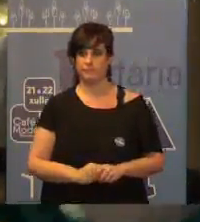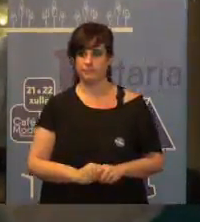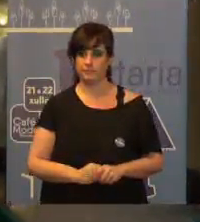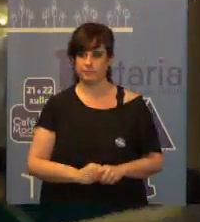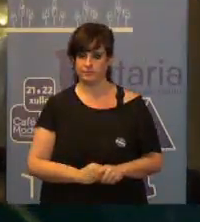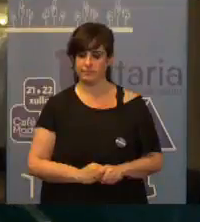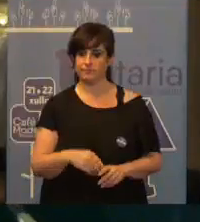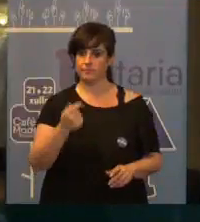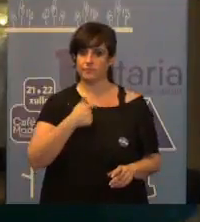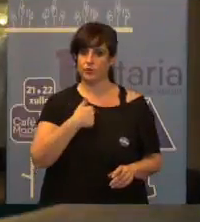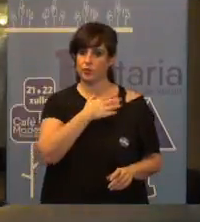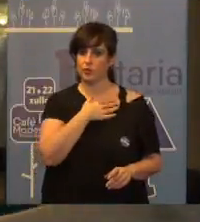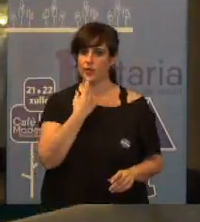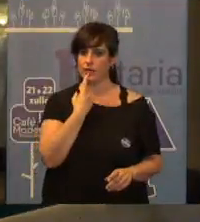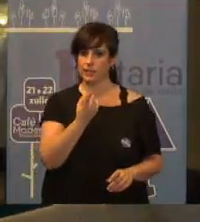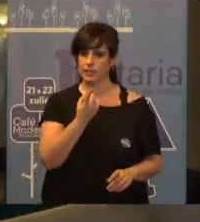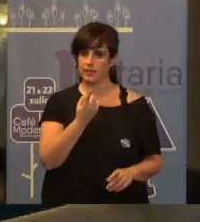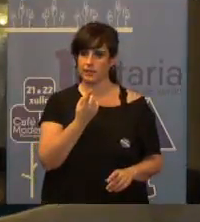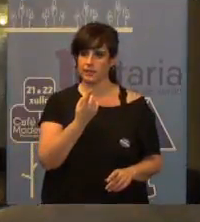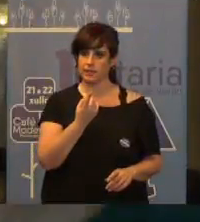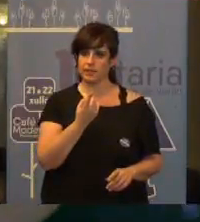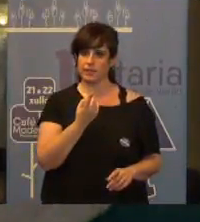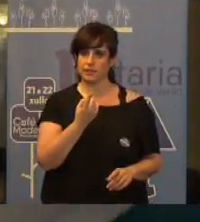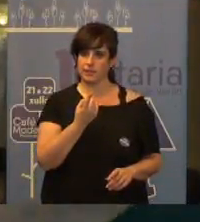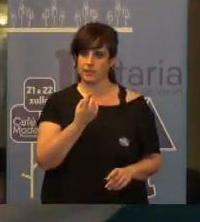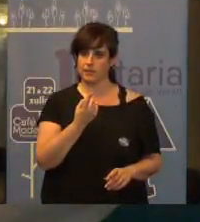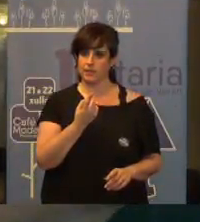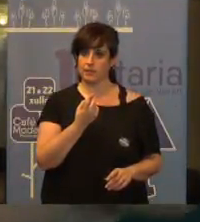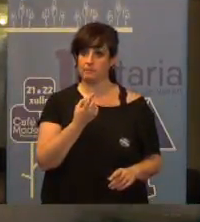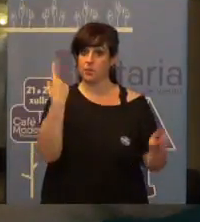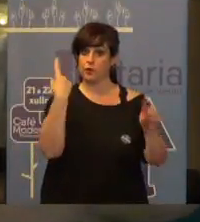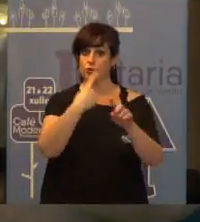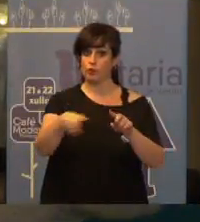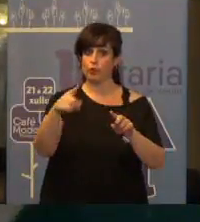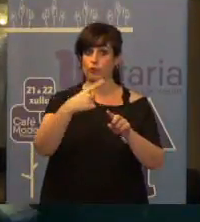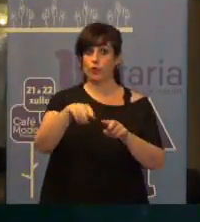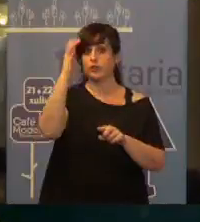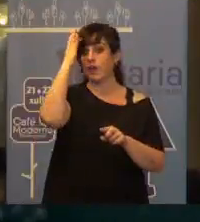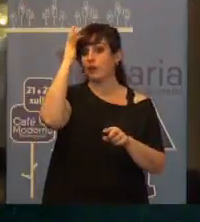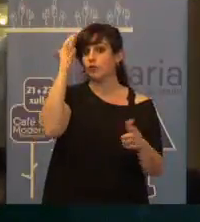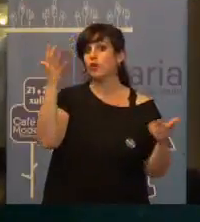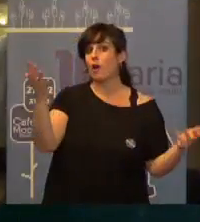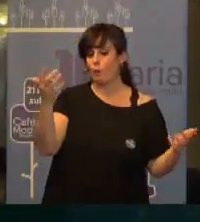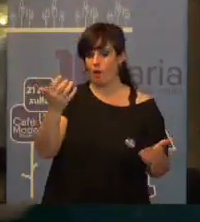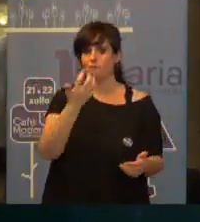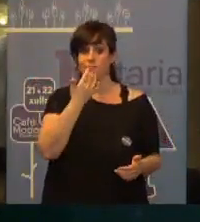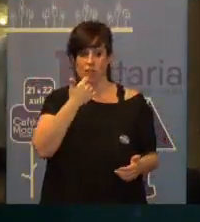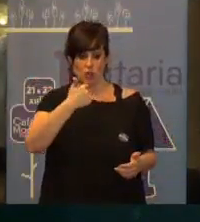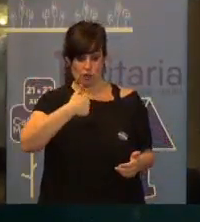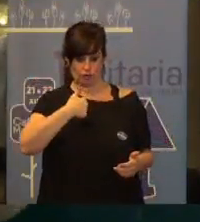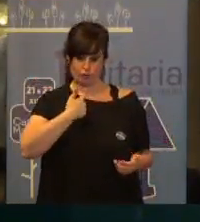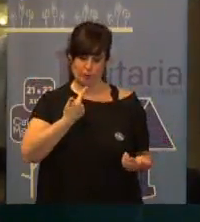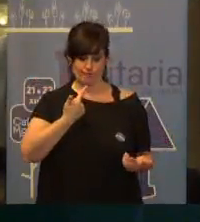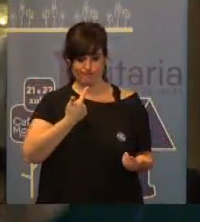Únicamente dicir que foi o que ilusiona. Eu teño claro, teño poucas